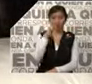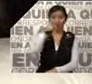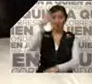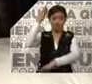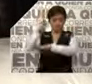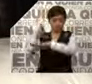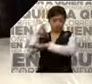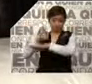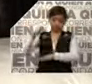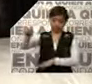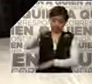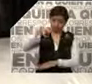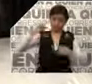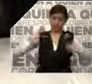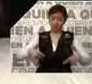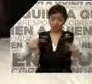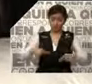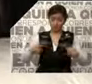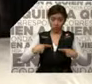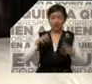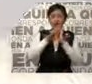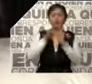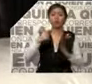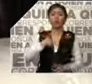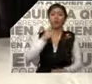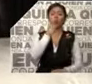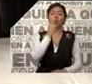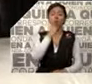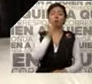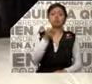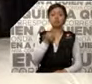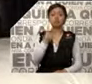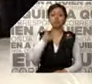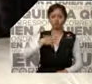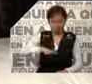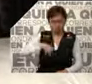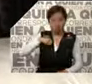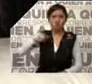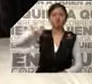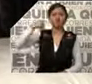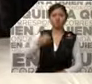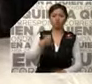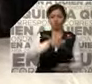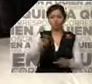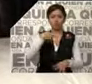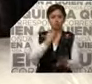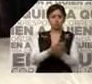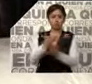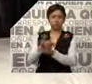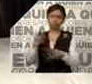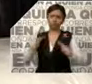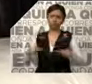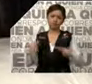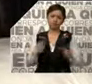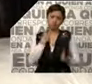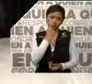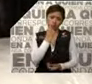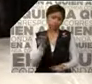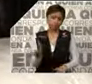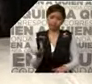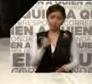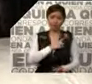que son personas que por ser policías abusan de su poder, de su de ser policía, ¿no? El abuso de